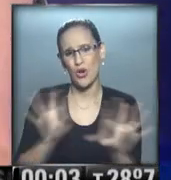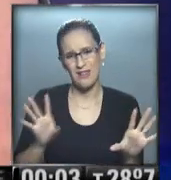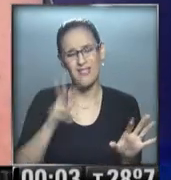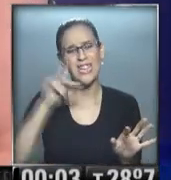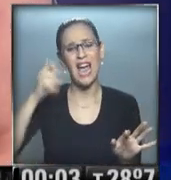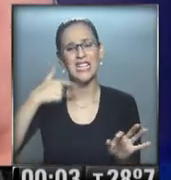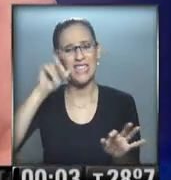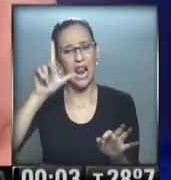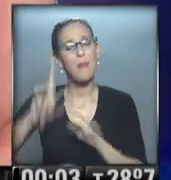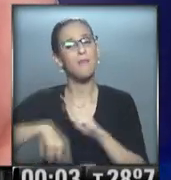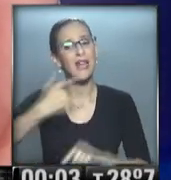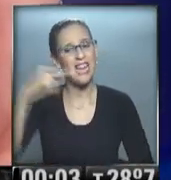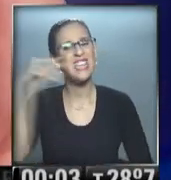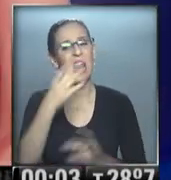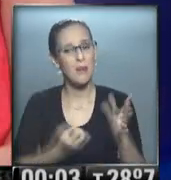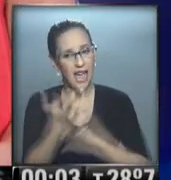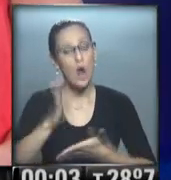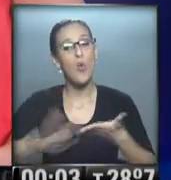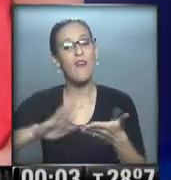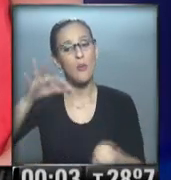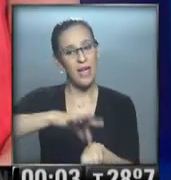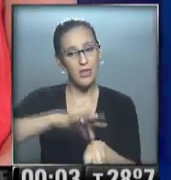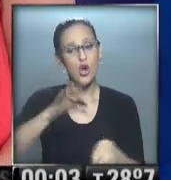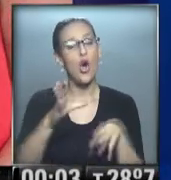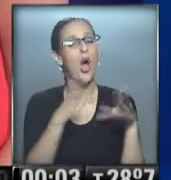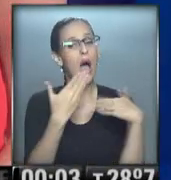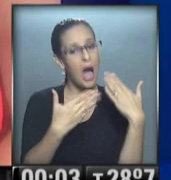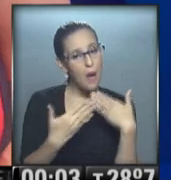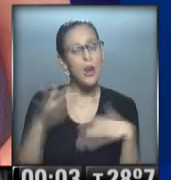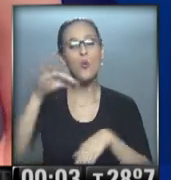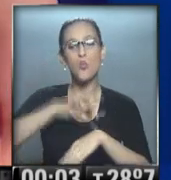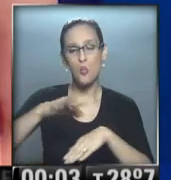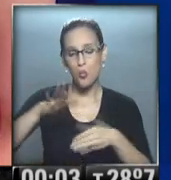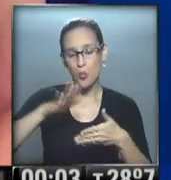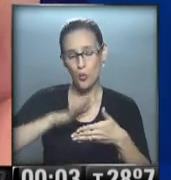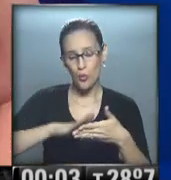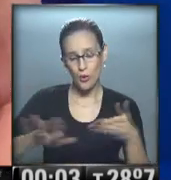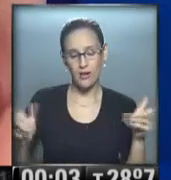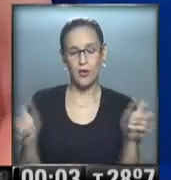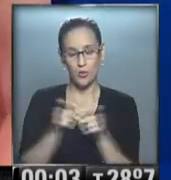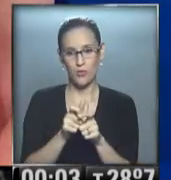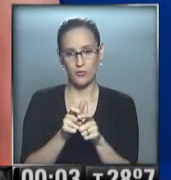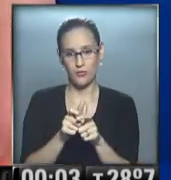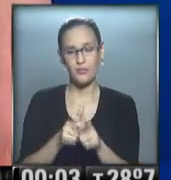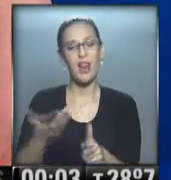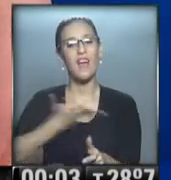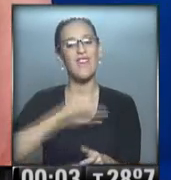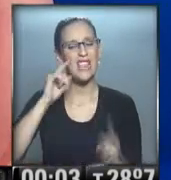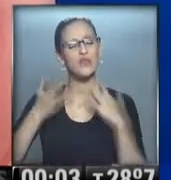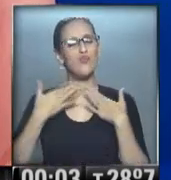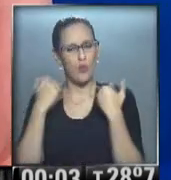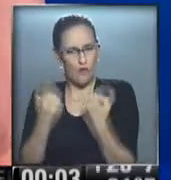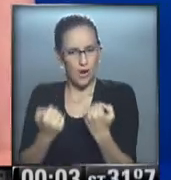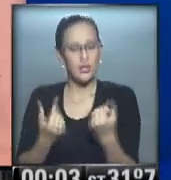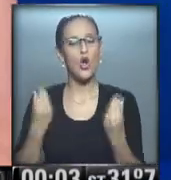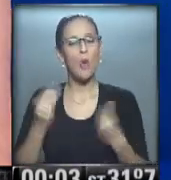mañana a las 7 de la mañana habrá un nuevo parte médico, una nueva conferencia que vos lo vas a vivir en las distintas ediciones. Félix. Sí. Quiero